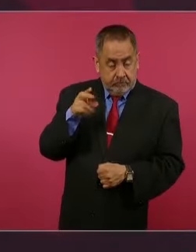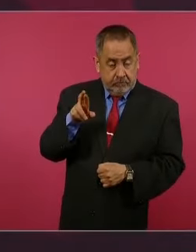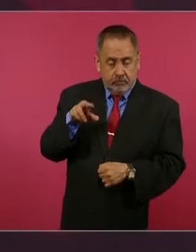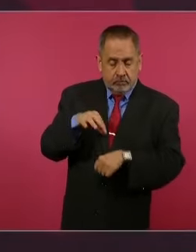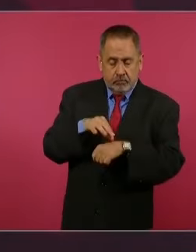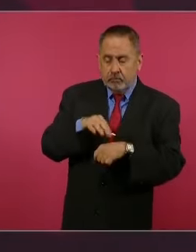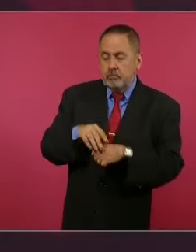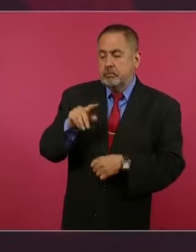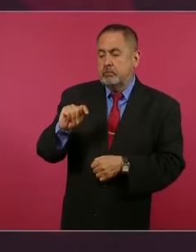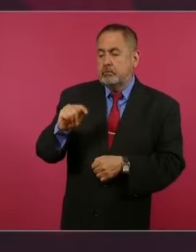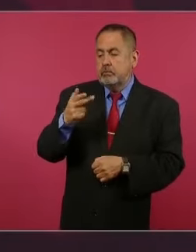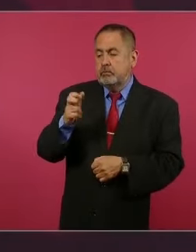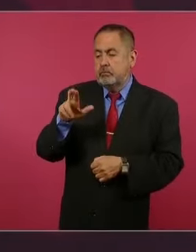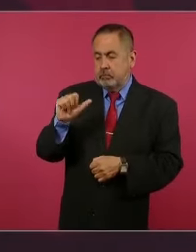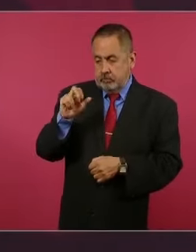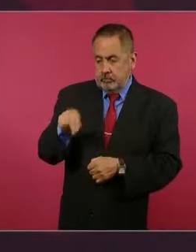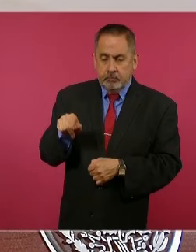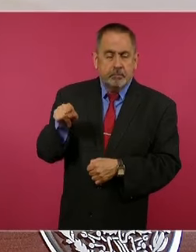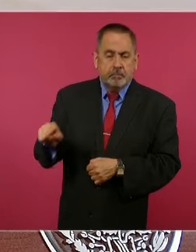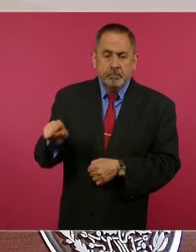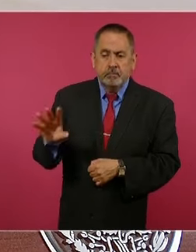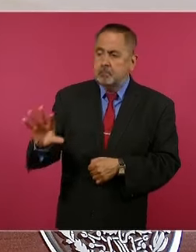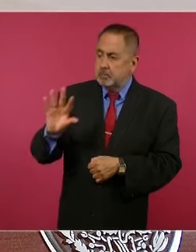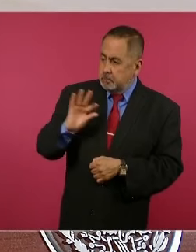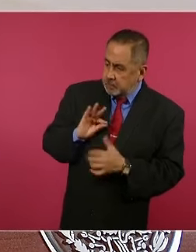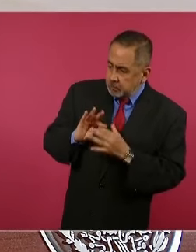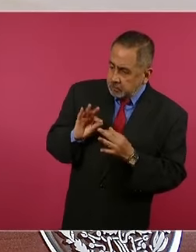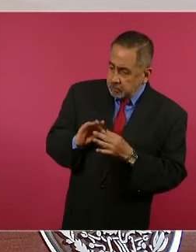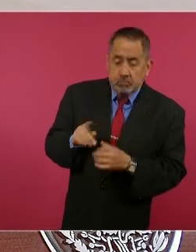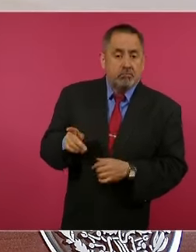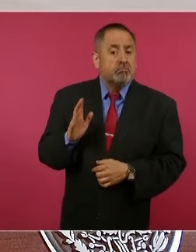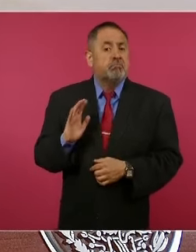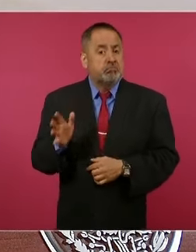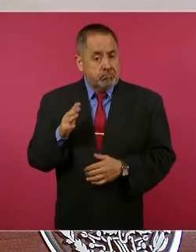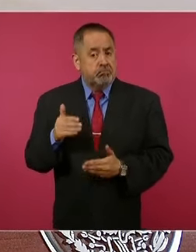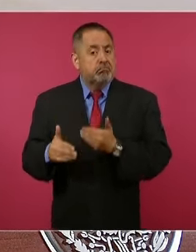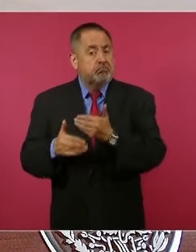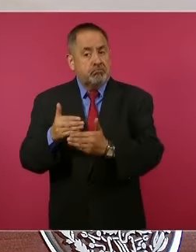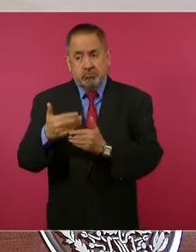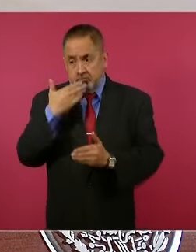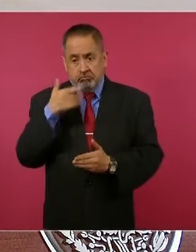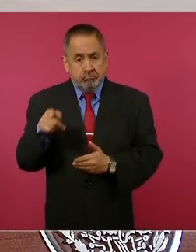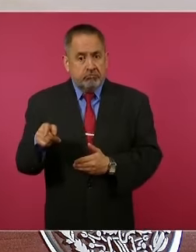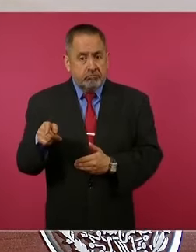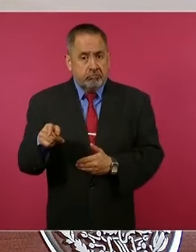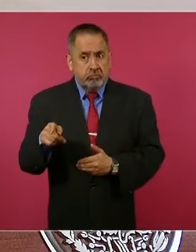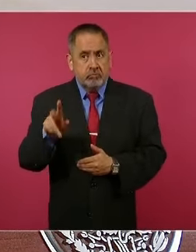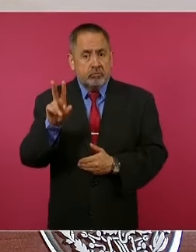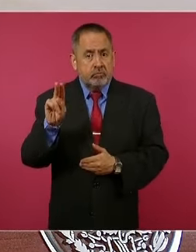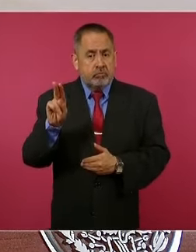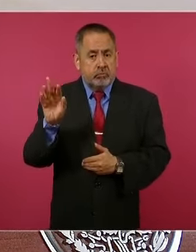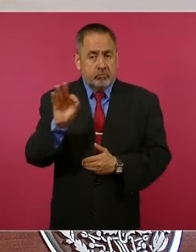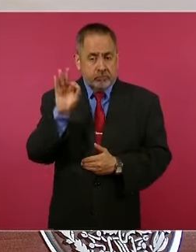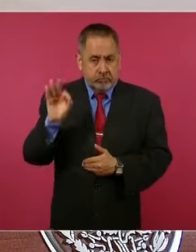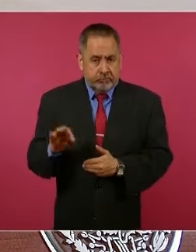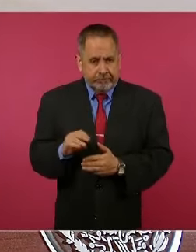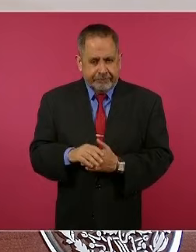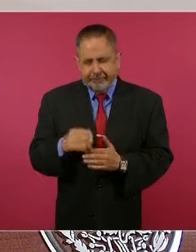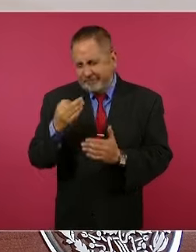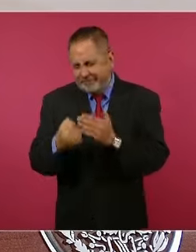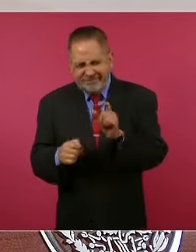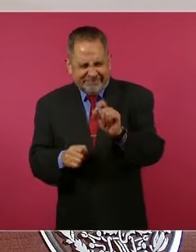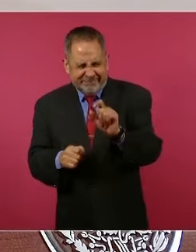este me decía que han avanzado hasta el 80% todavía hay